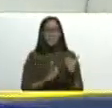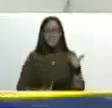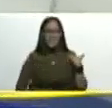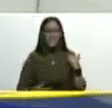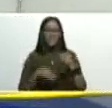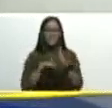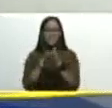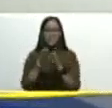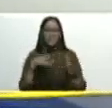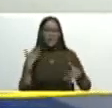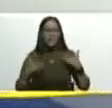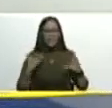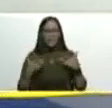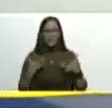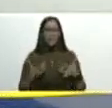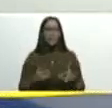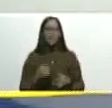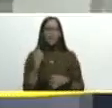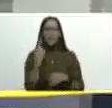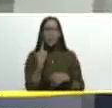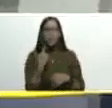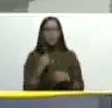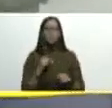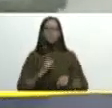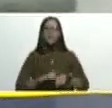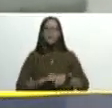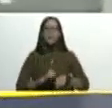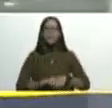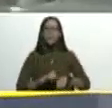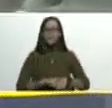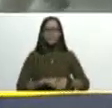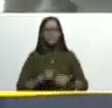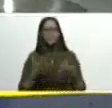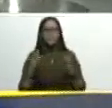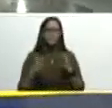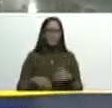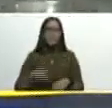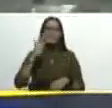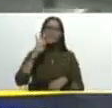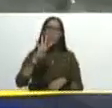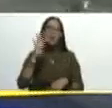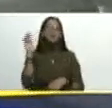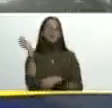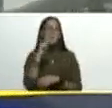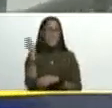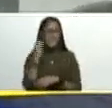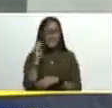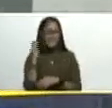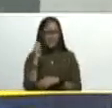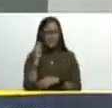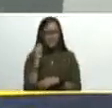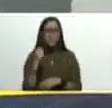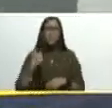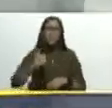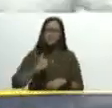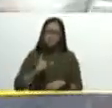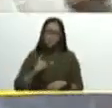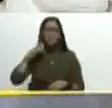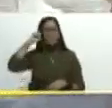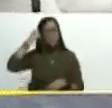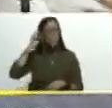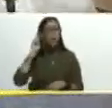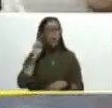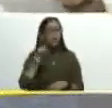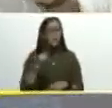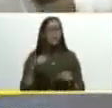esta actividad con un tiempo de ejecución aproximadamente de 4 meses. 4 meses. Yo le reportaba a usted